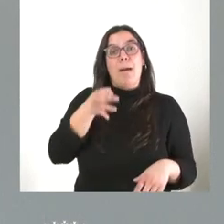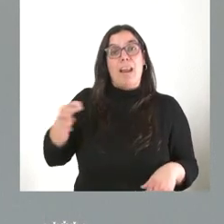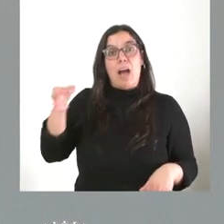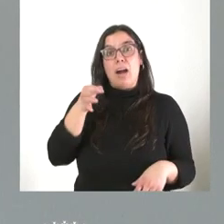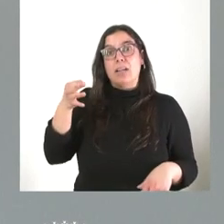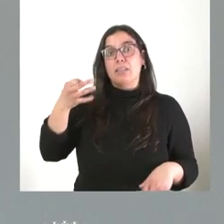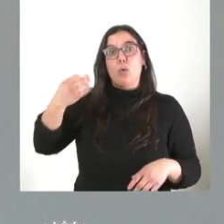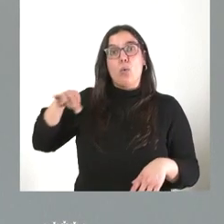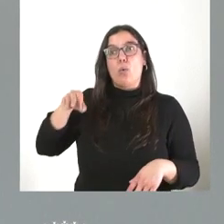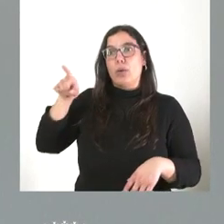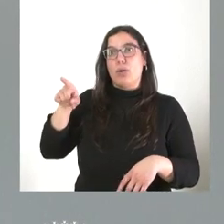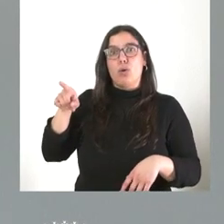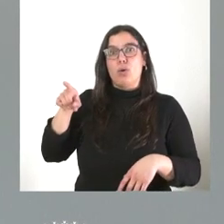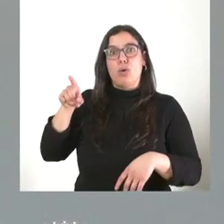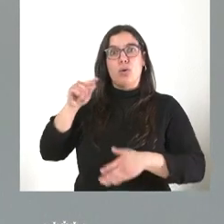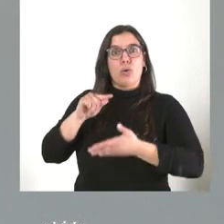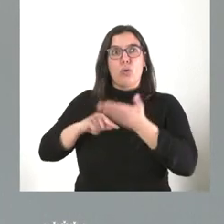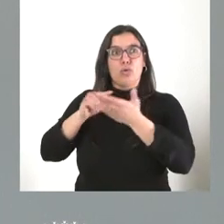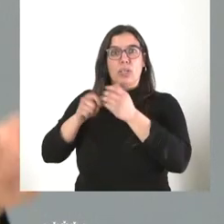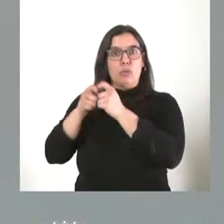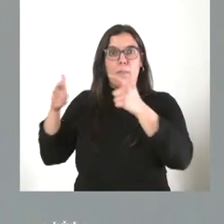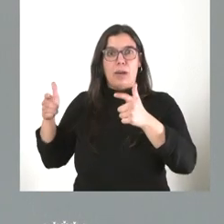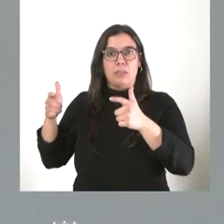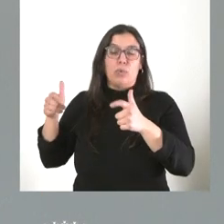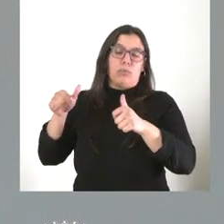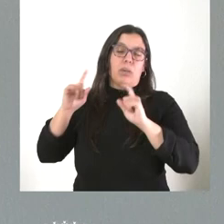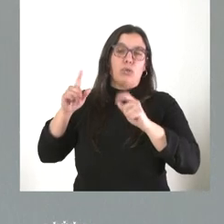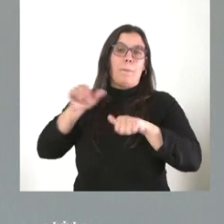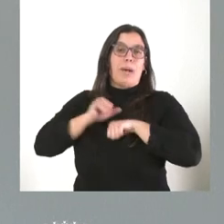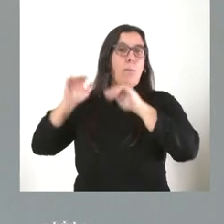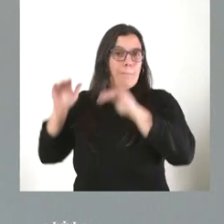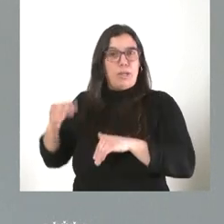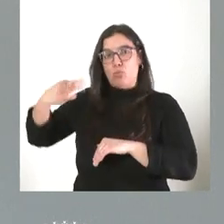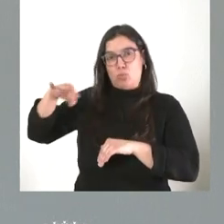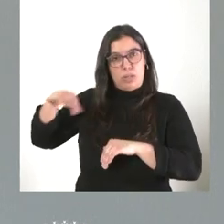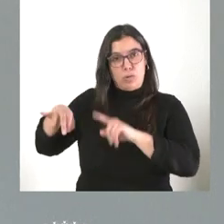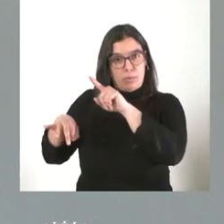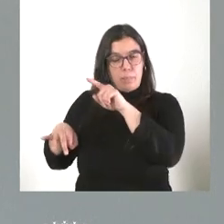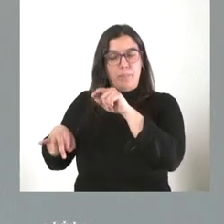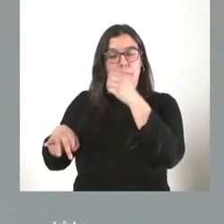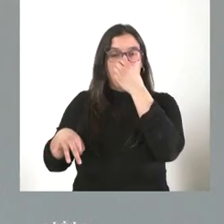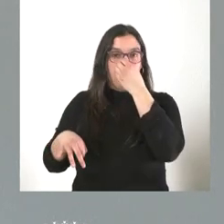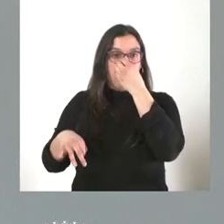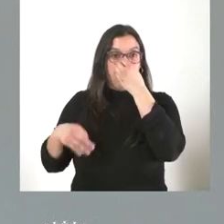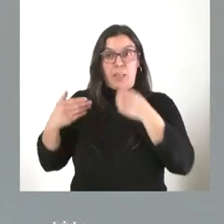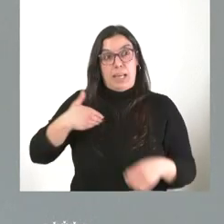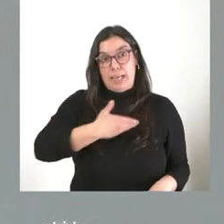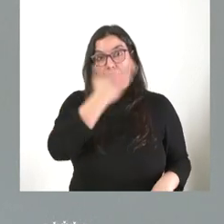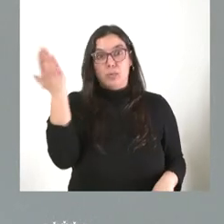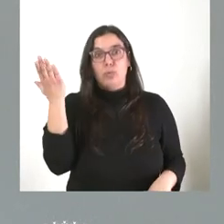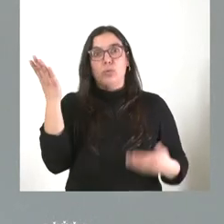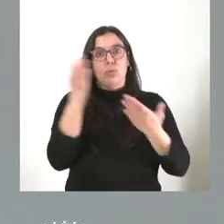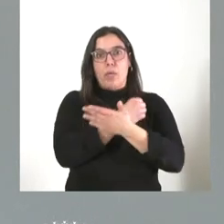incrementó el volumen de empleo bueno o bajo en este caso el volumen de parados en el mes de enero todas las demás comunidades